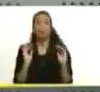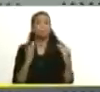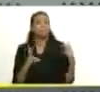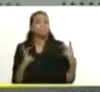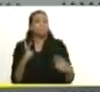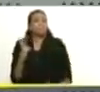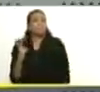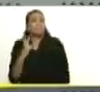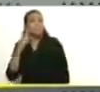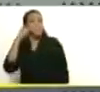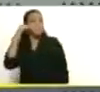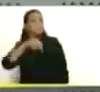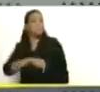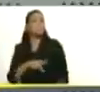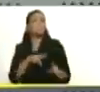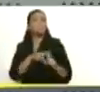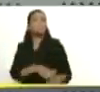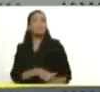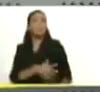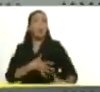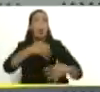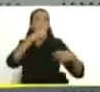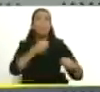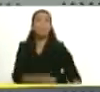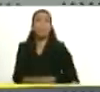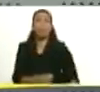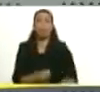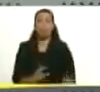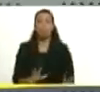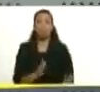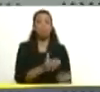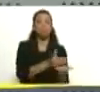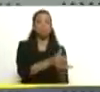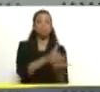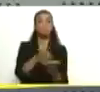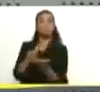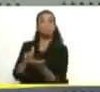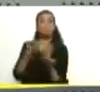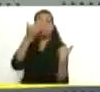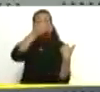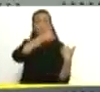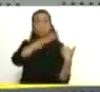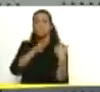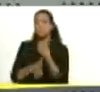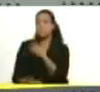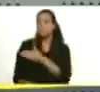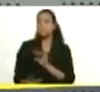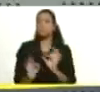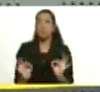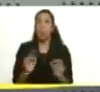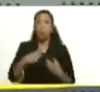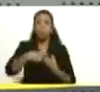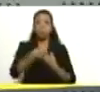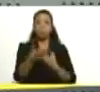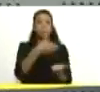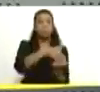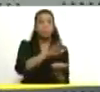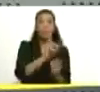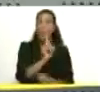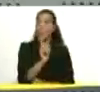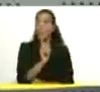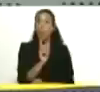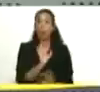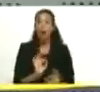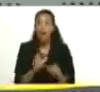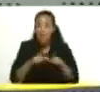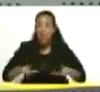pretende imponerse, dominar, expoliar, despreciar, excluir a nadie.